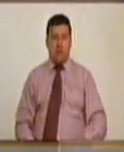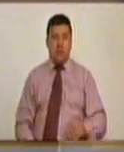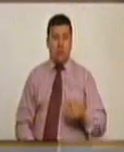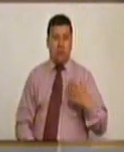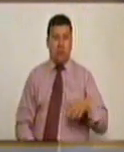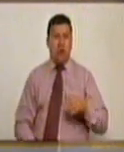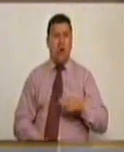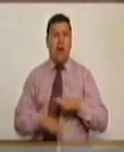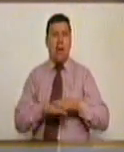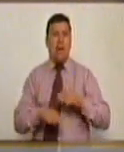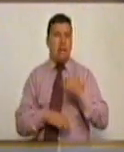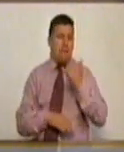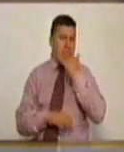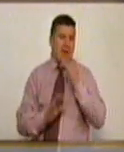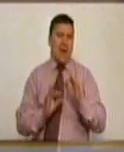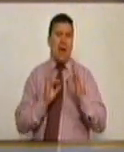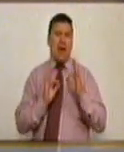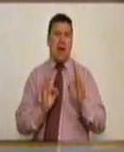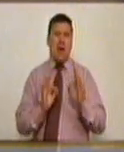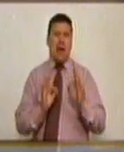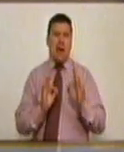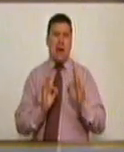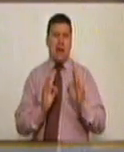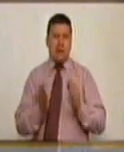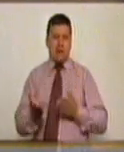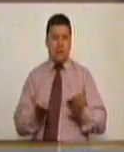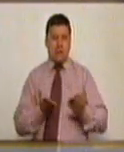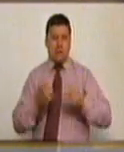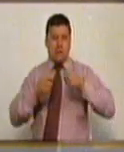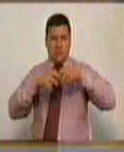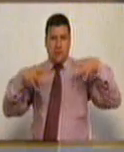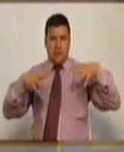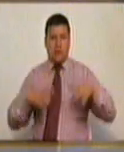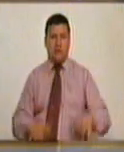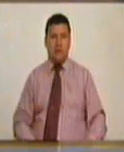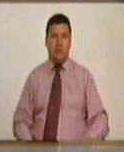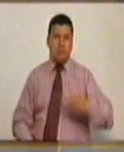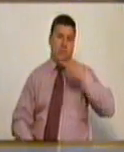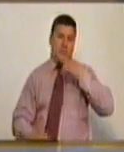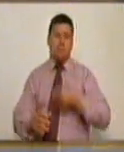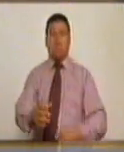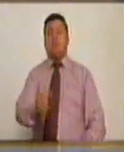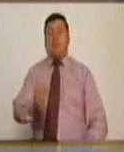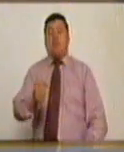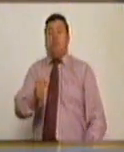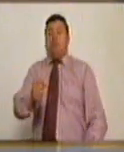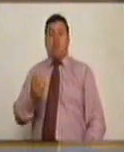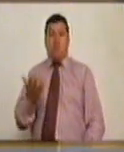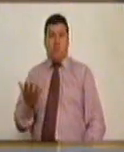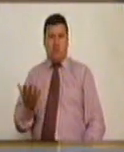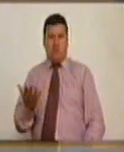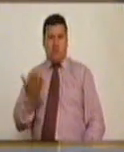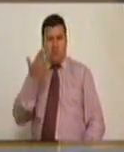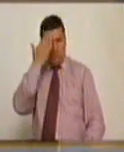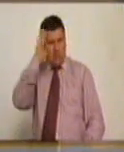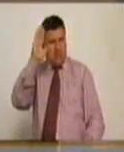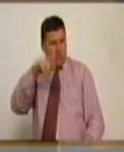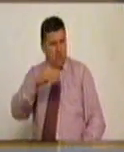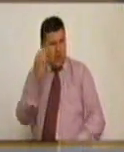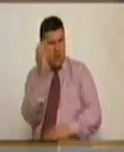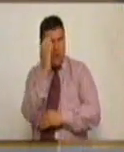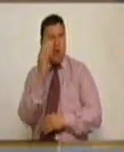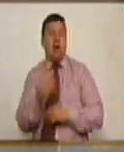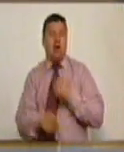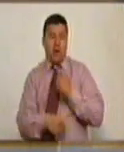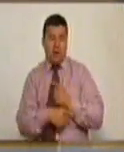repito por la mala calidad de el servicio eléctrico gente que una nevera y queda electrocutada eso ni se sabe en Colombia pero